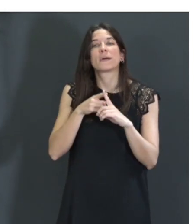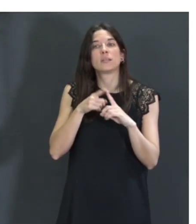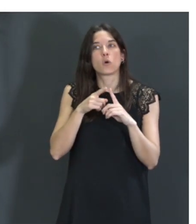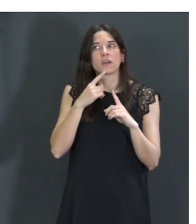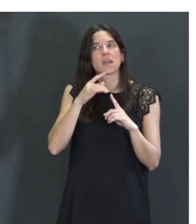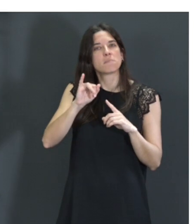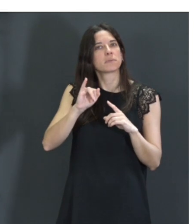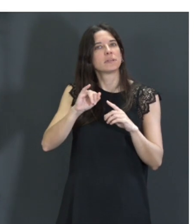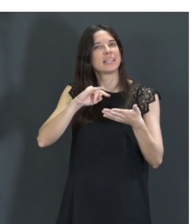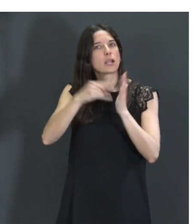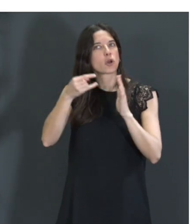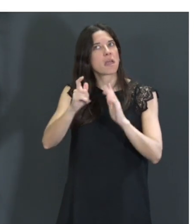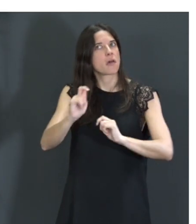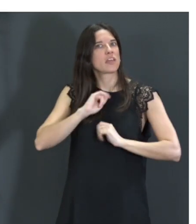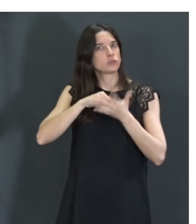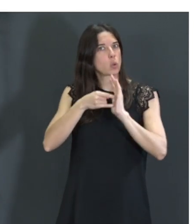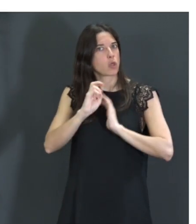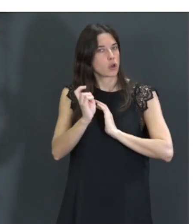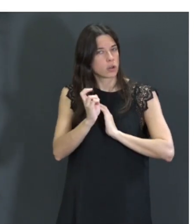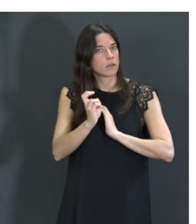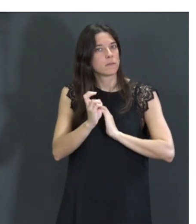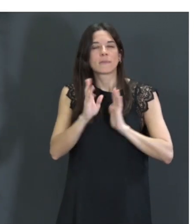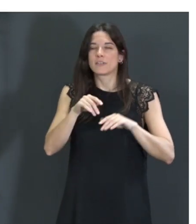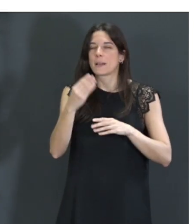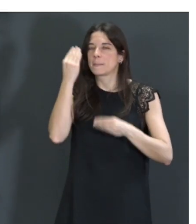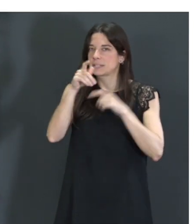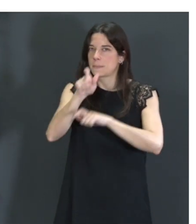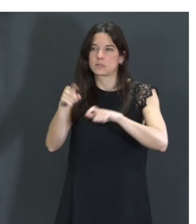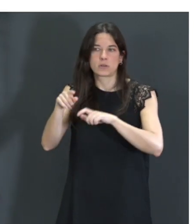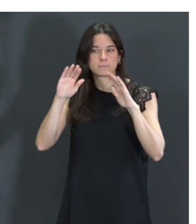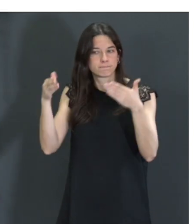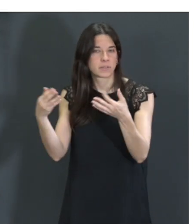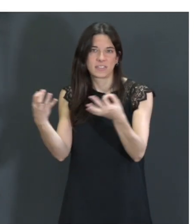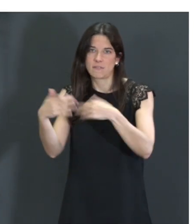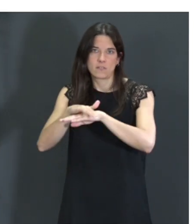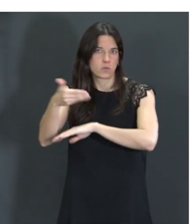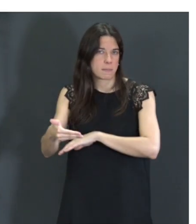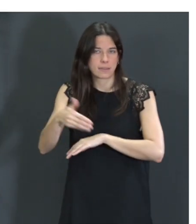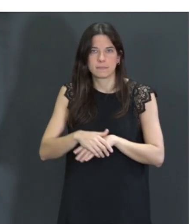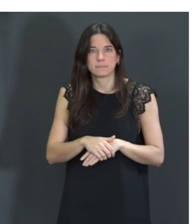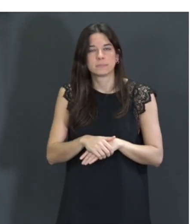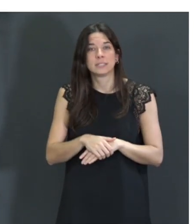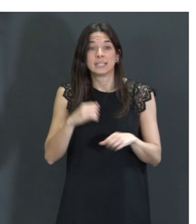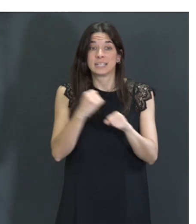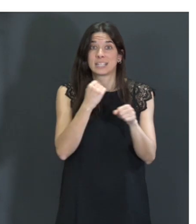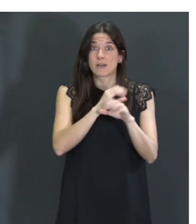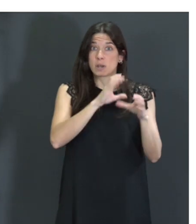tecnológica, es muy importante tener en cuenta a las personas, fundamental. Es muy importante el trabajo en